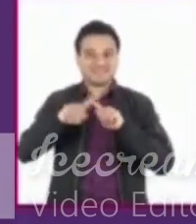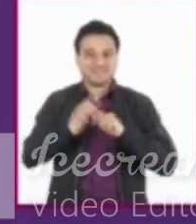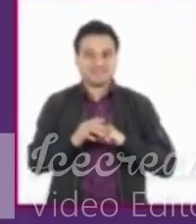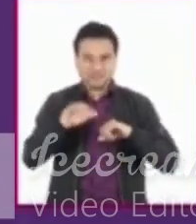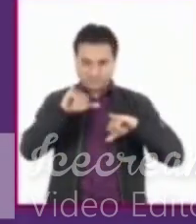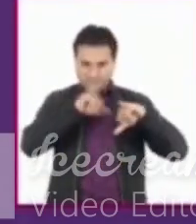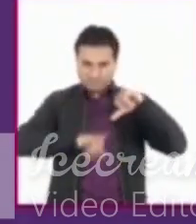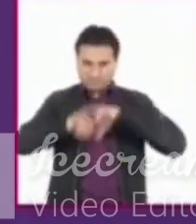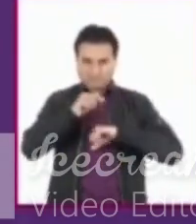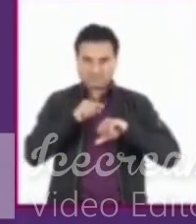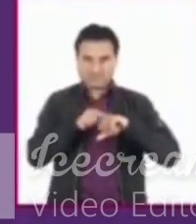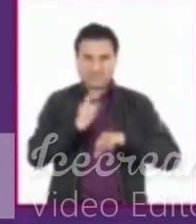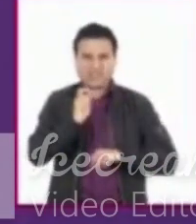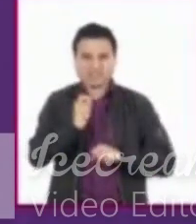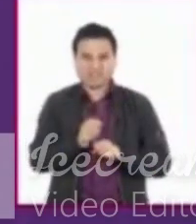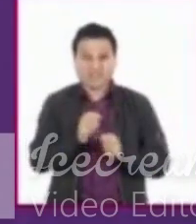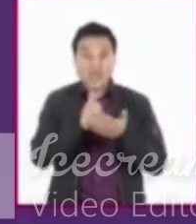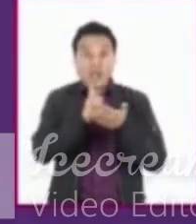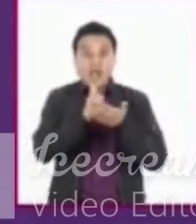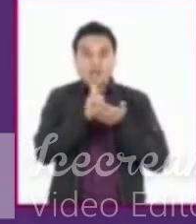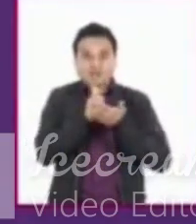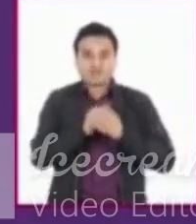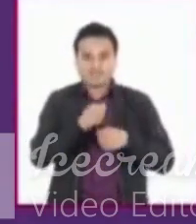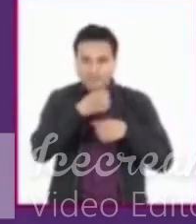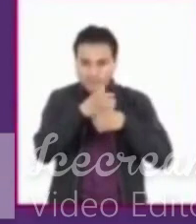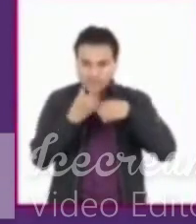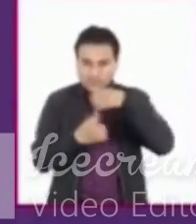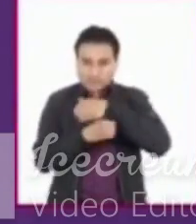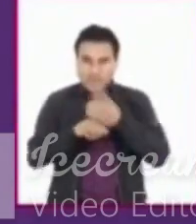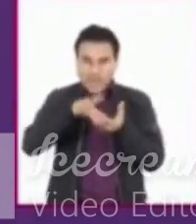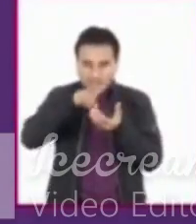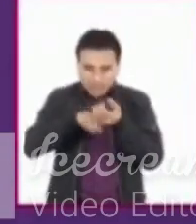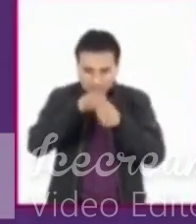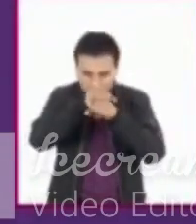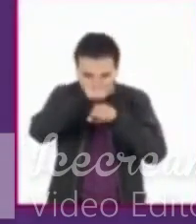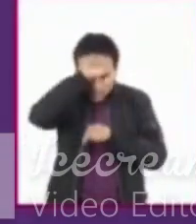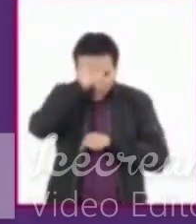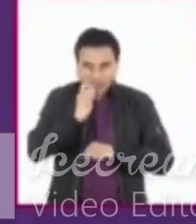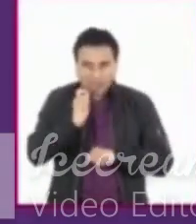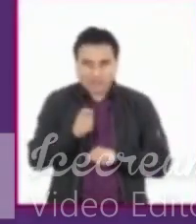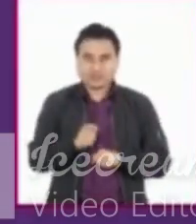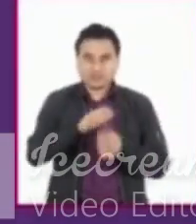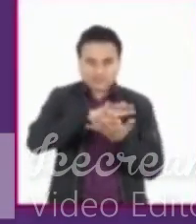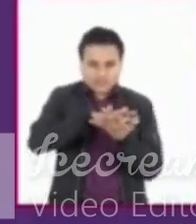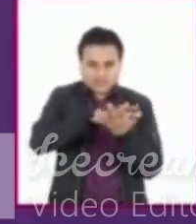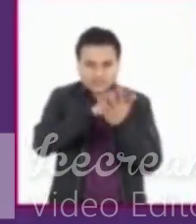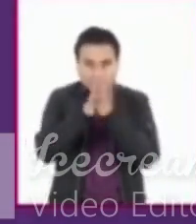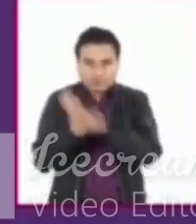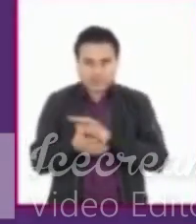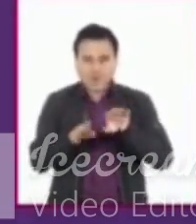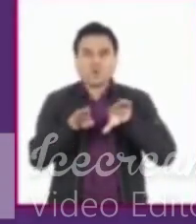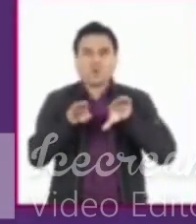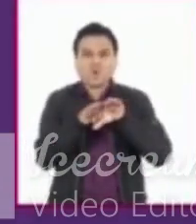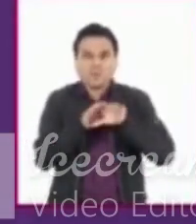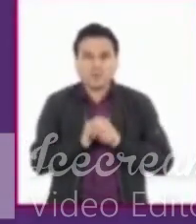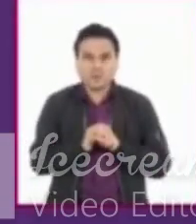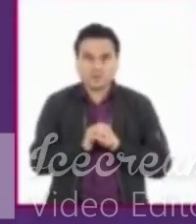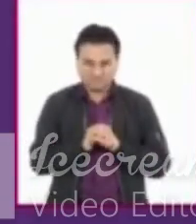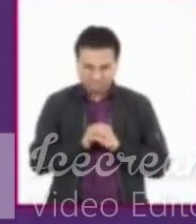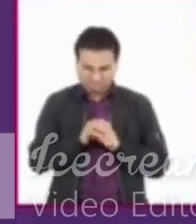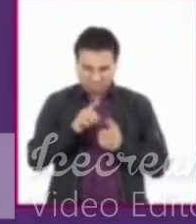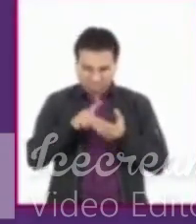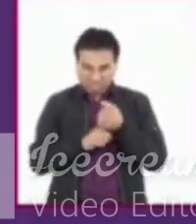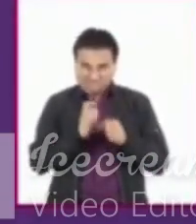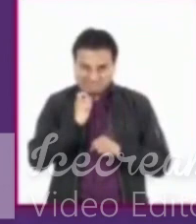que nos ayuda a comprender no solo de qué están hechas las cosas, sino cómo se transforman algunos materiales y por qué ocurren estos